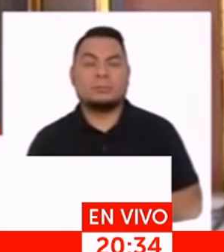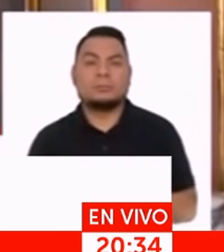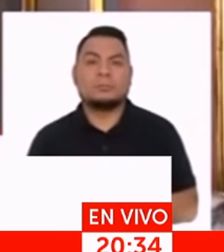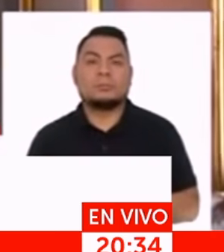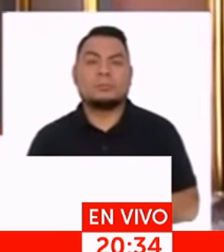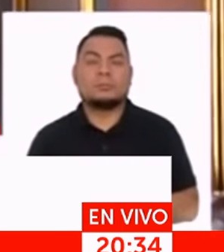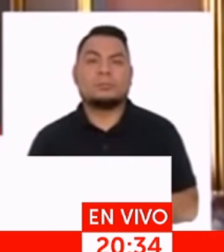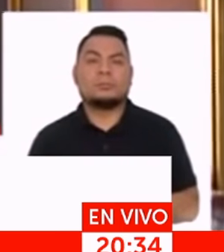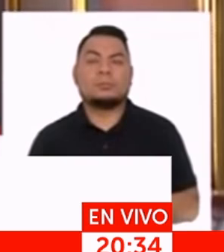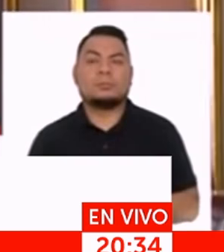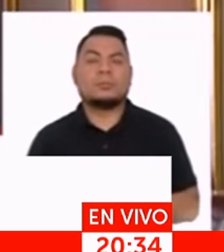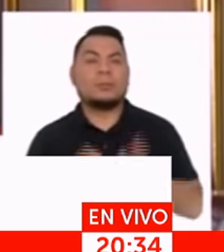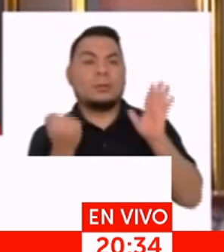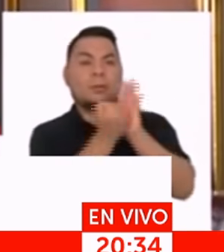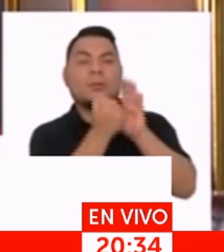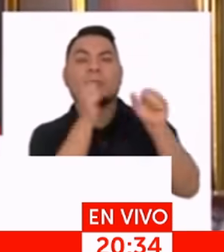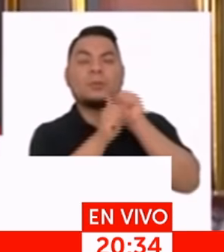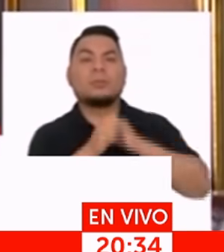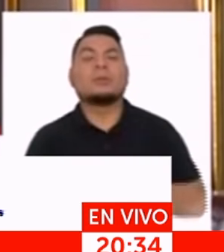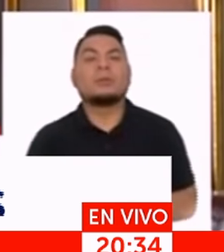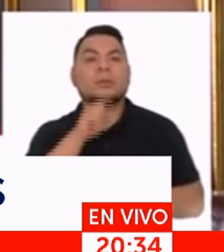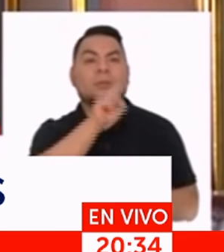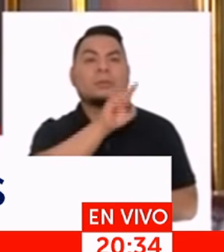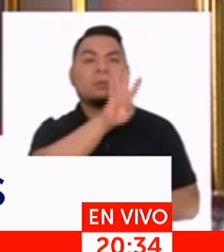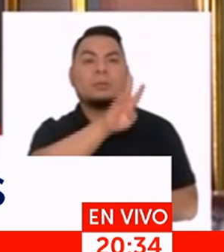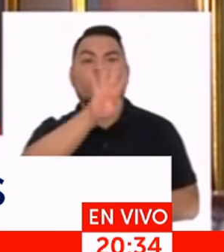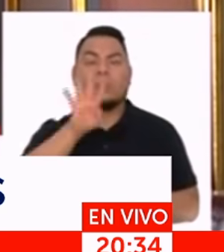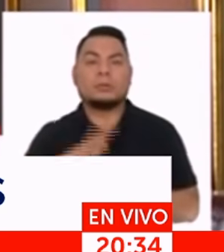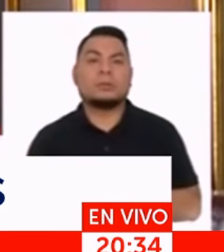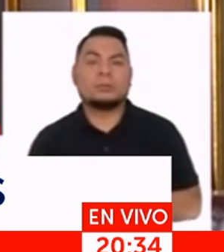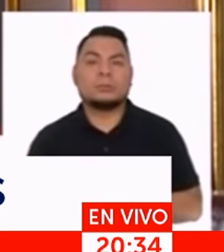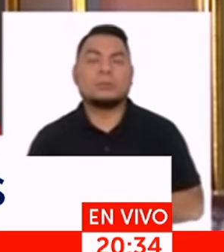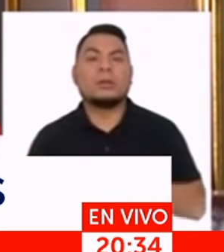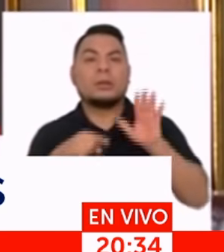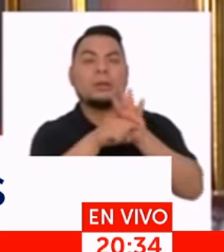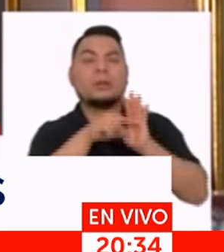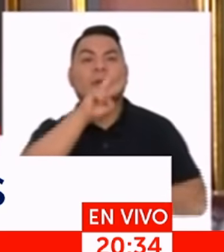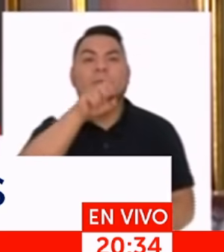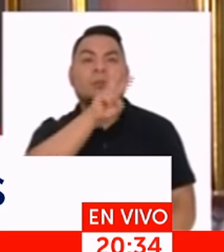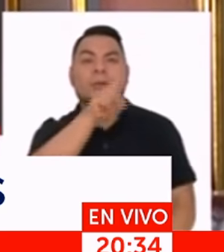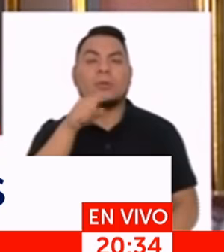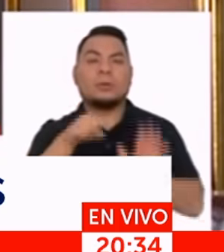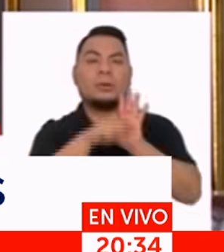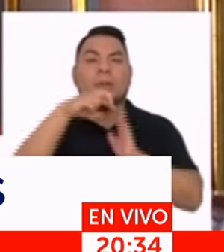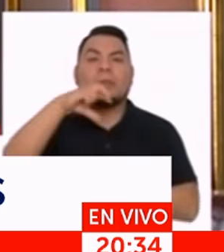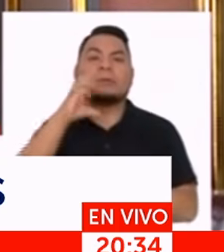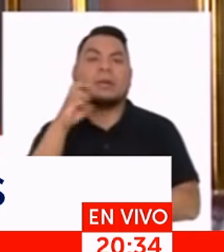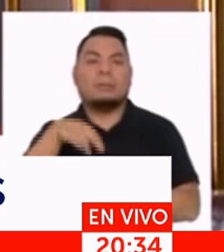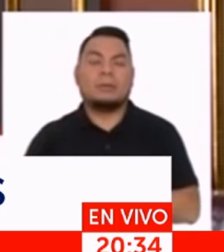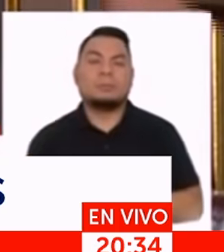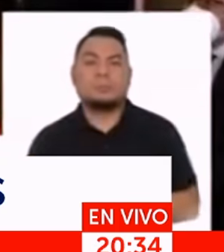Le extiende la mano a la presidenta del Consejo de Ministros, Mirta Vázquez, y es así entonces cómo se desarrolla